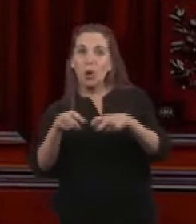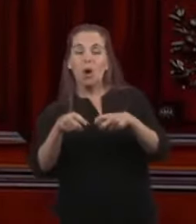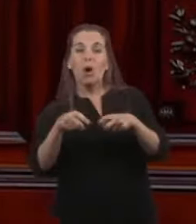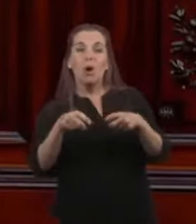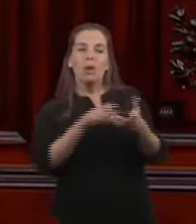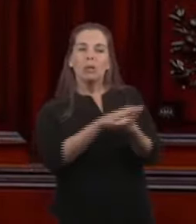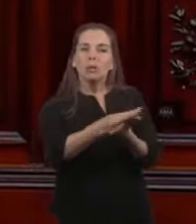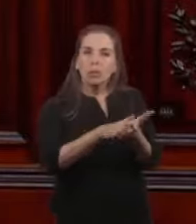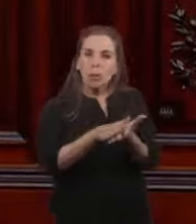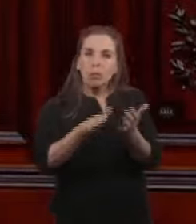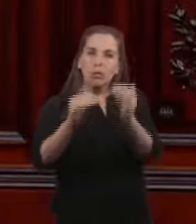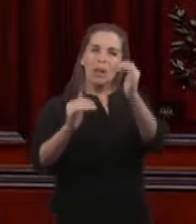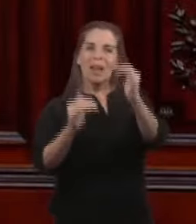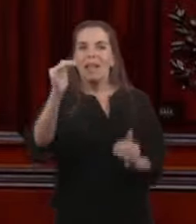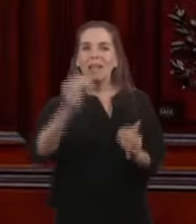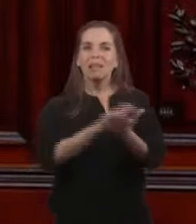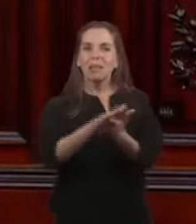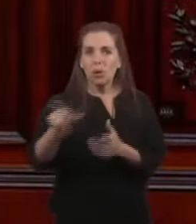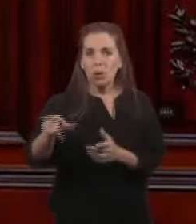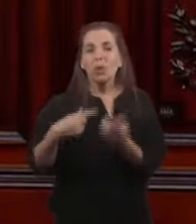les el